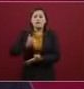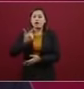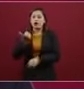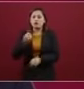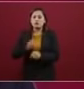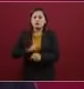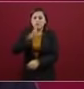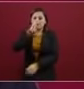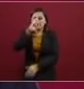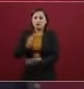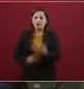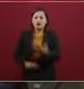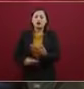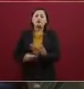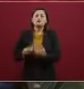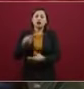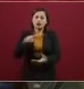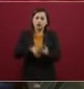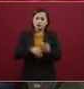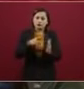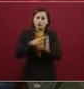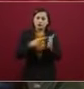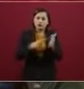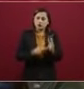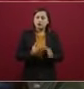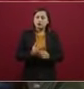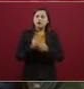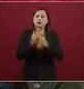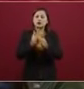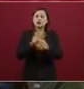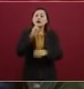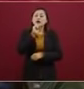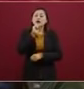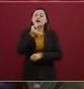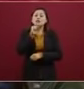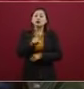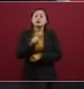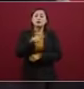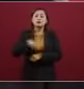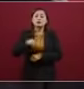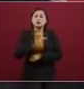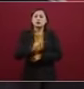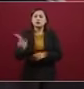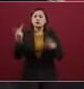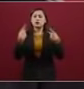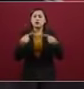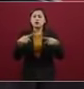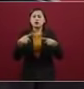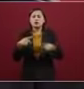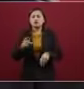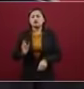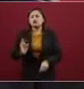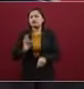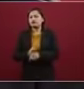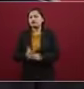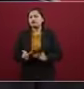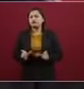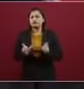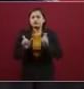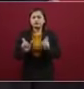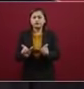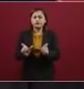normas aplicables y salvaguardar la integridad de las personas, garantizar, mantener